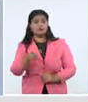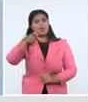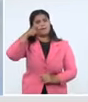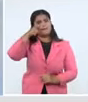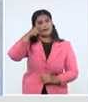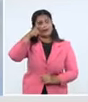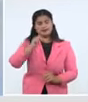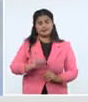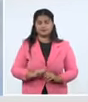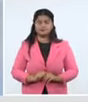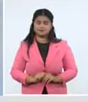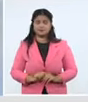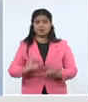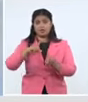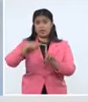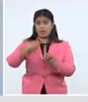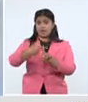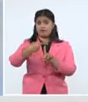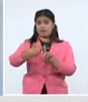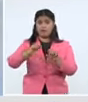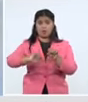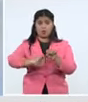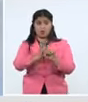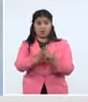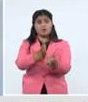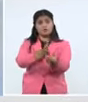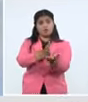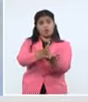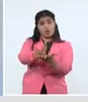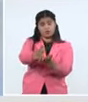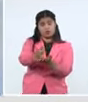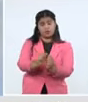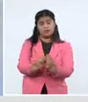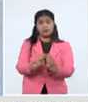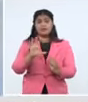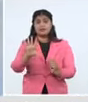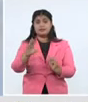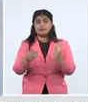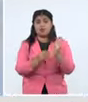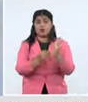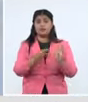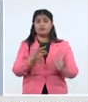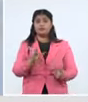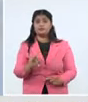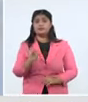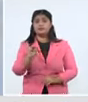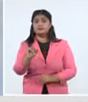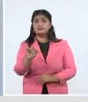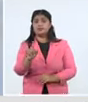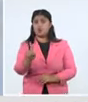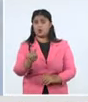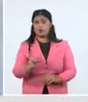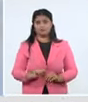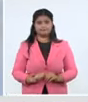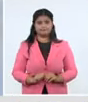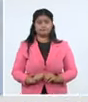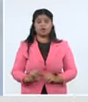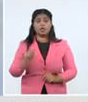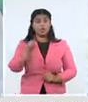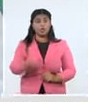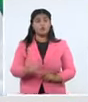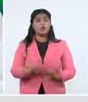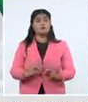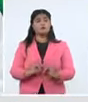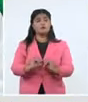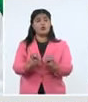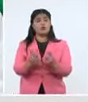61 confirmados, activos, que son los que en el día de hoy se